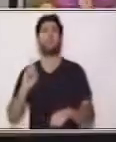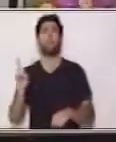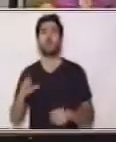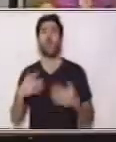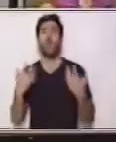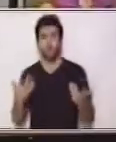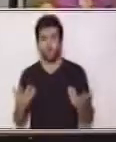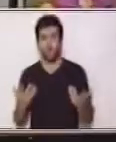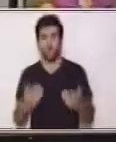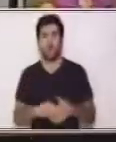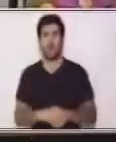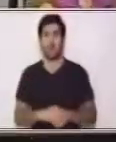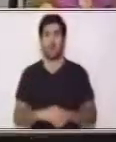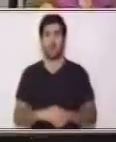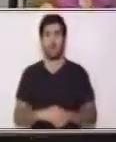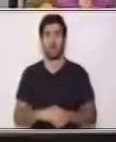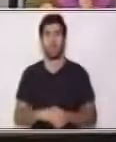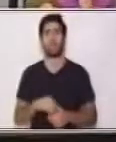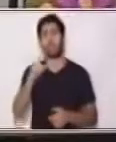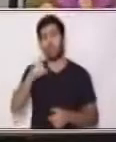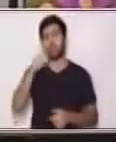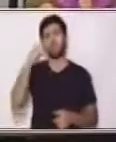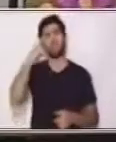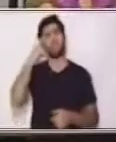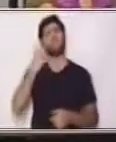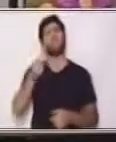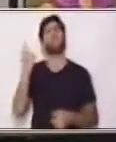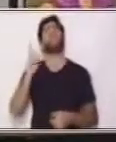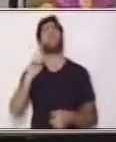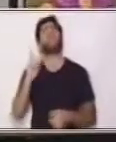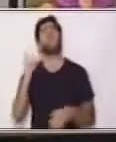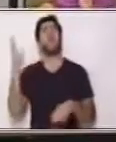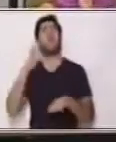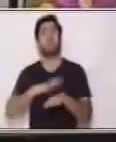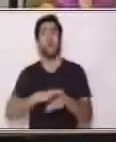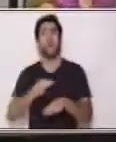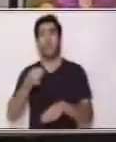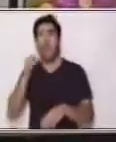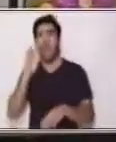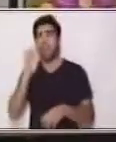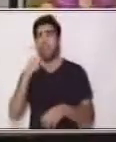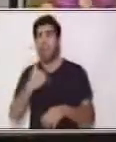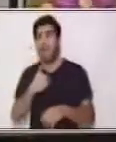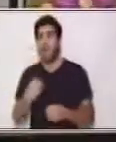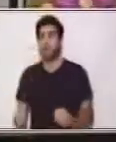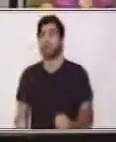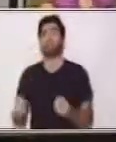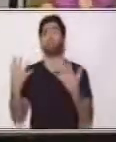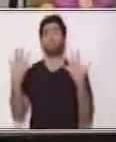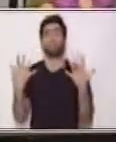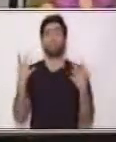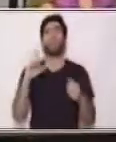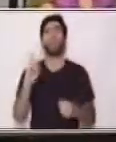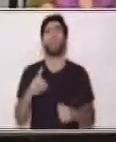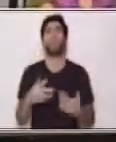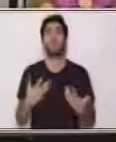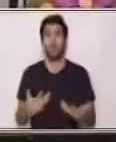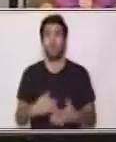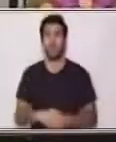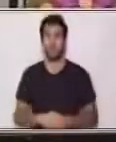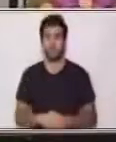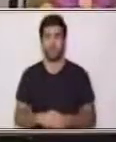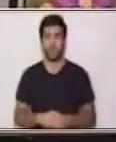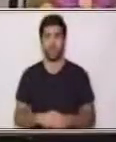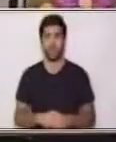departamento de... ¿cuál? A ver, un adulto que te ayude en casa. ¿Qué departamento tendrá la mayor producción?